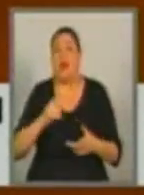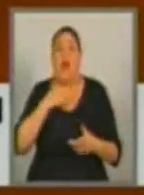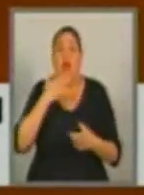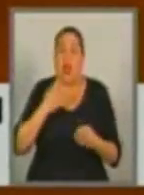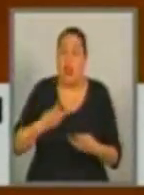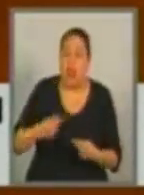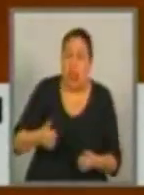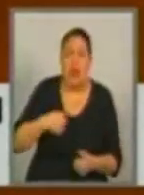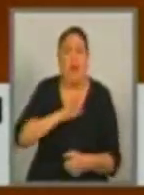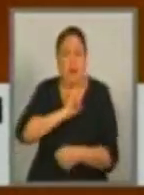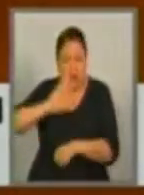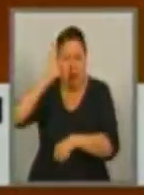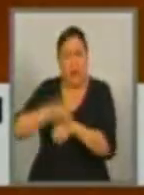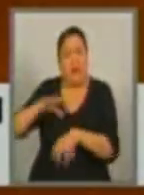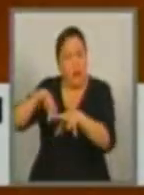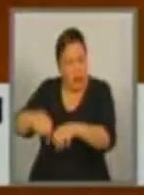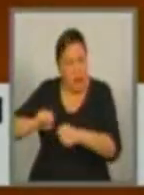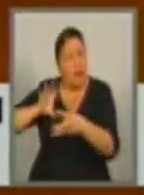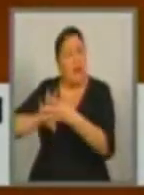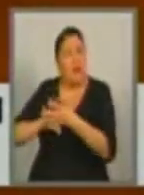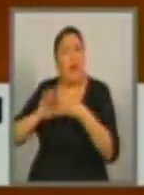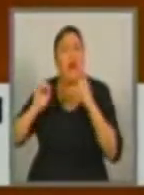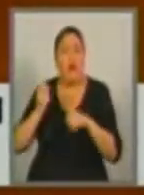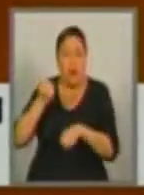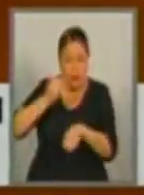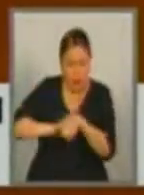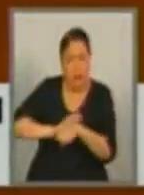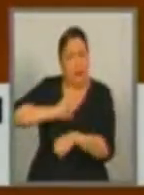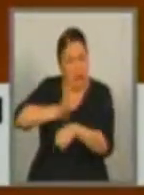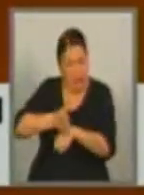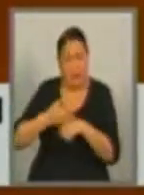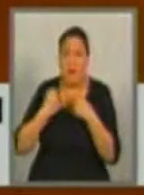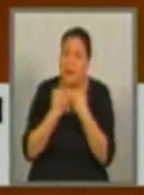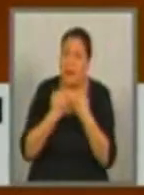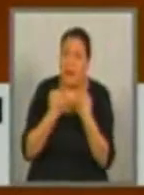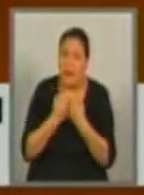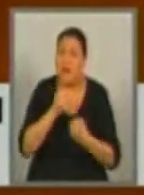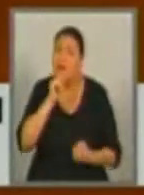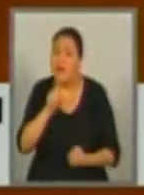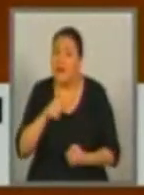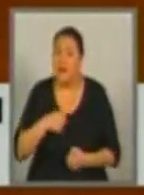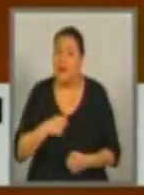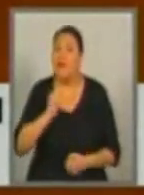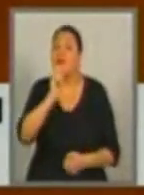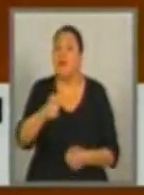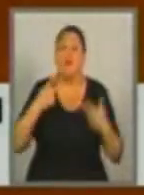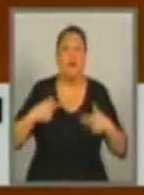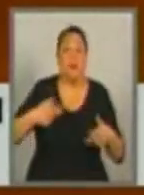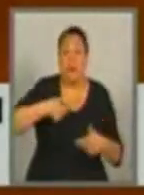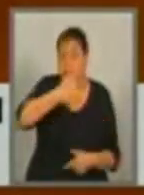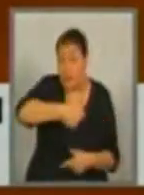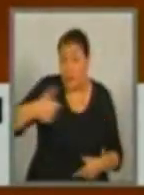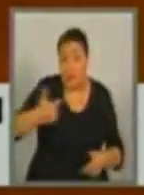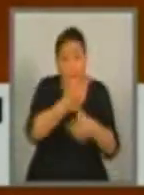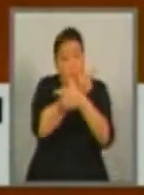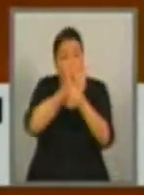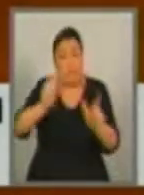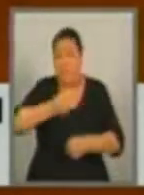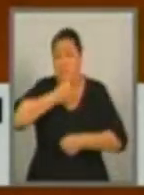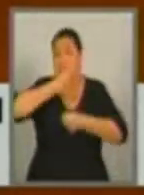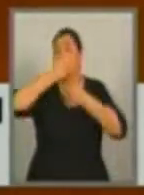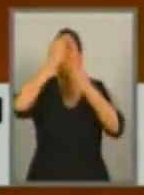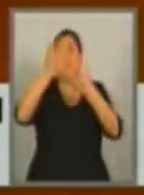la vía penal y administrativa. Garantiza el respeto a la libertad de expresión, tanto para